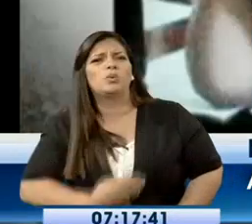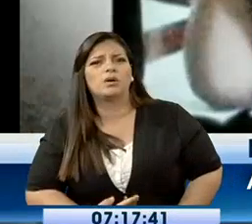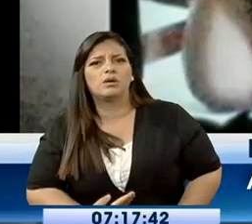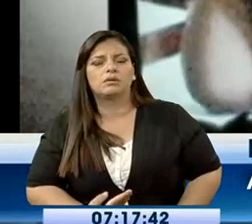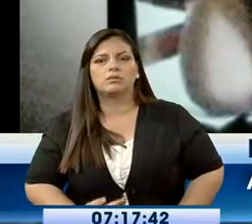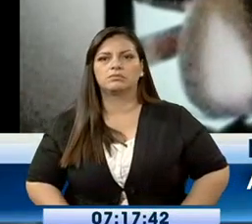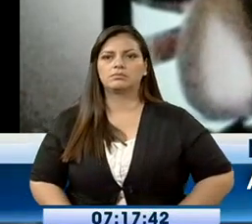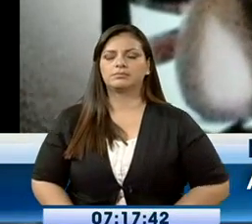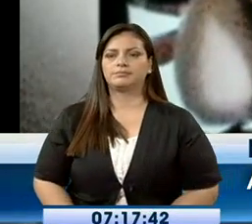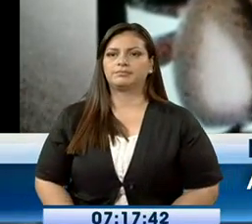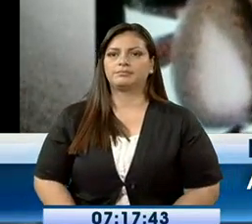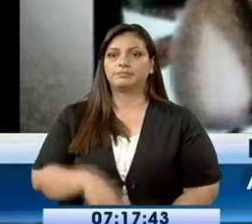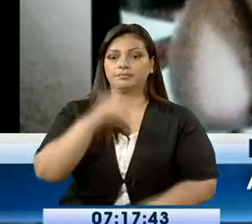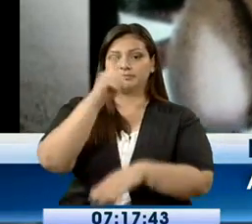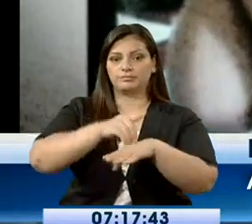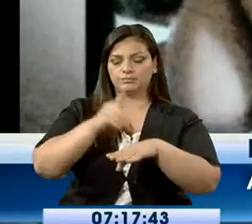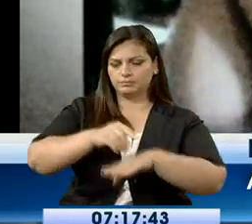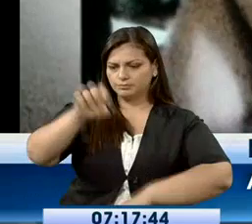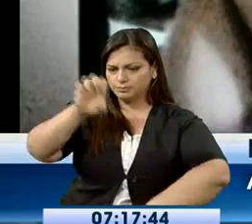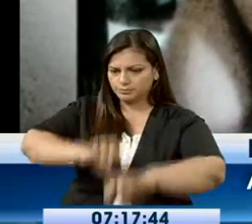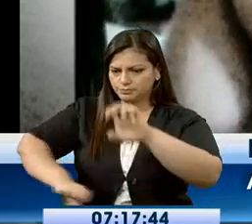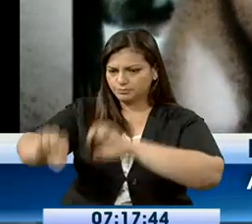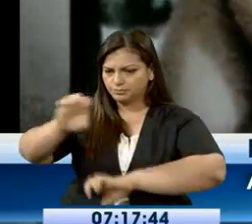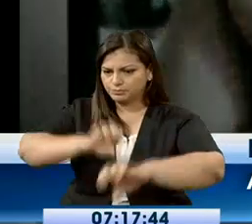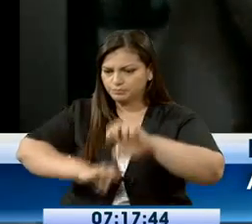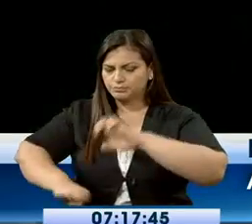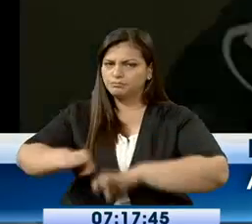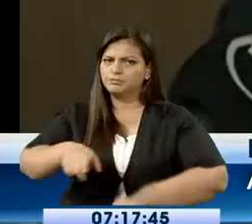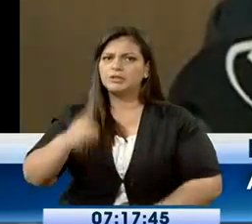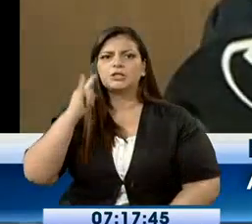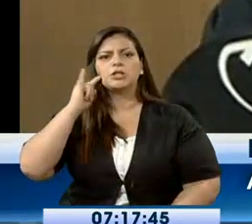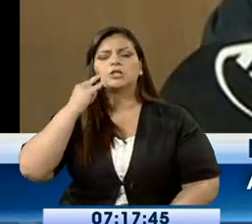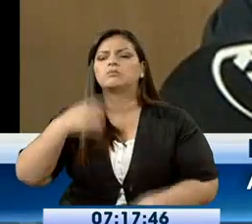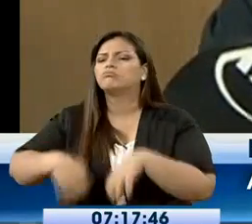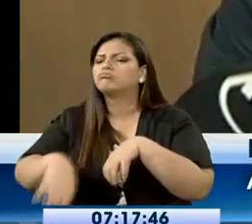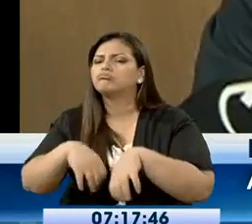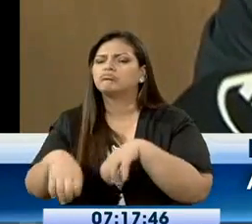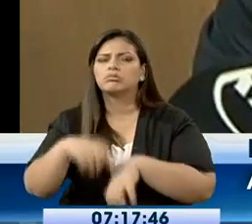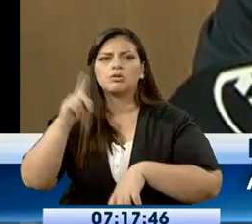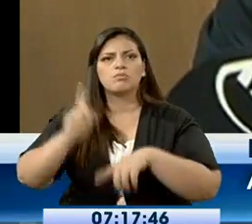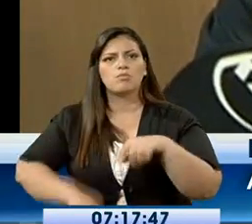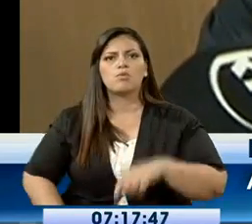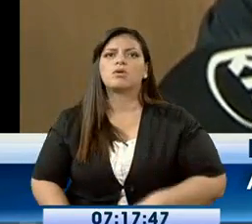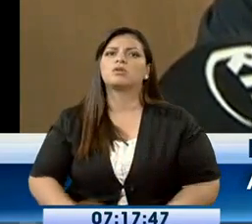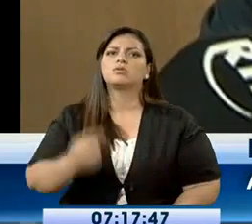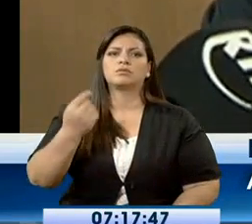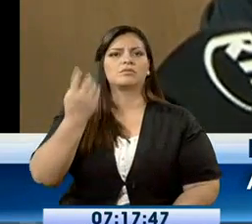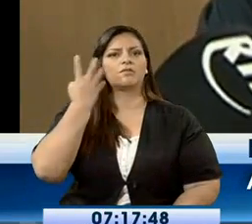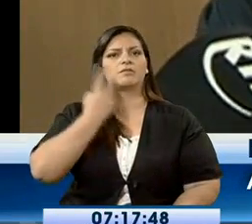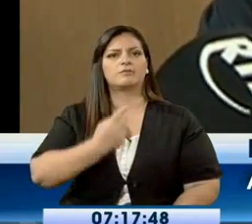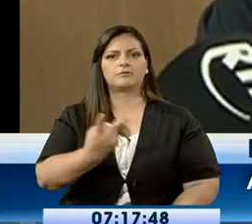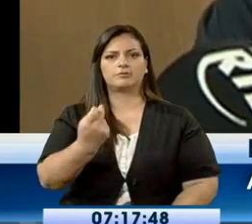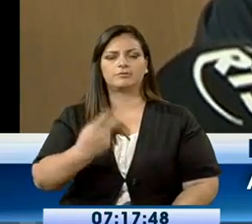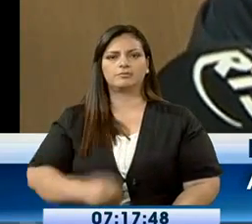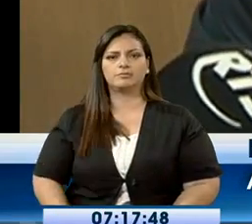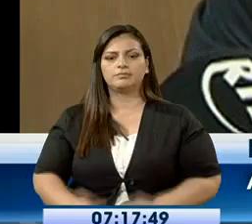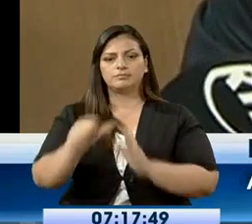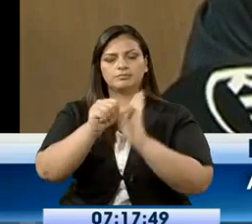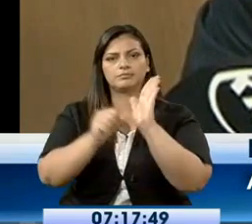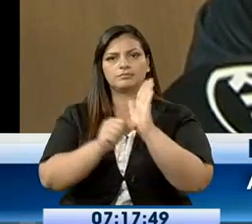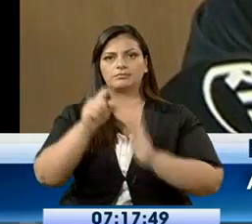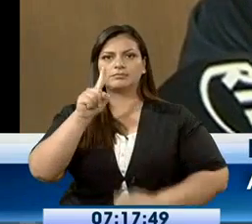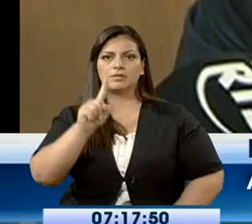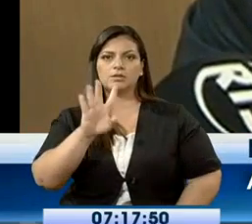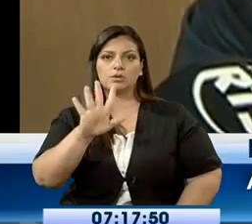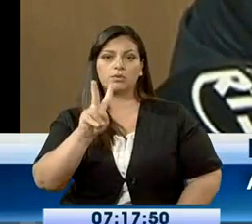a la pequeña determinó 12 días de incapacidad. Lo cual está contemplado en el artículo 152, numeral 2. Y la